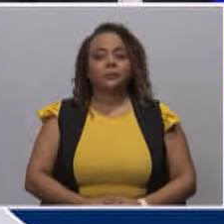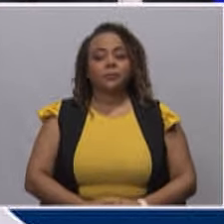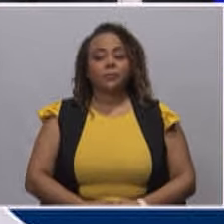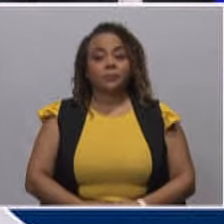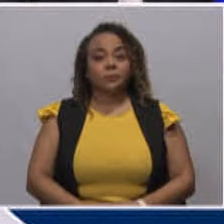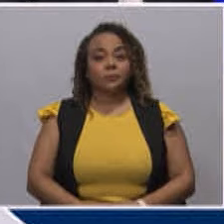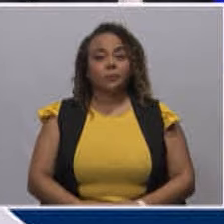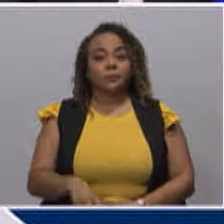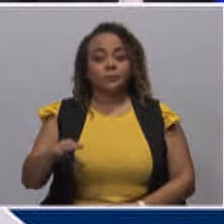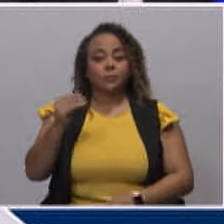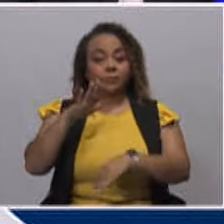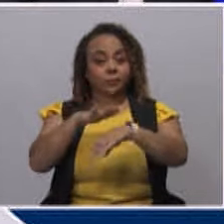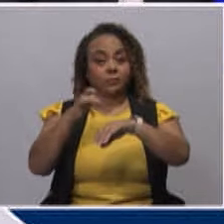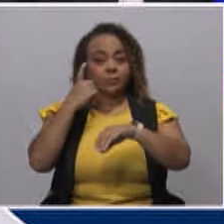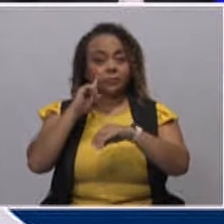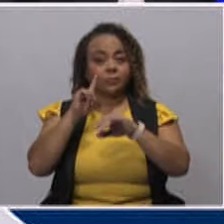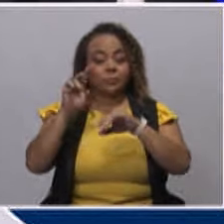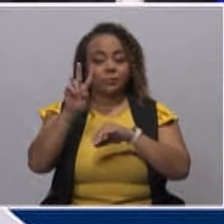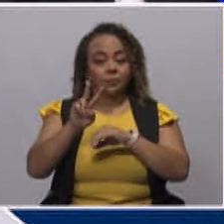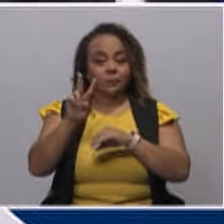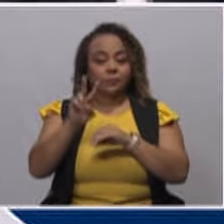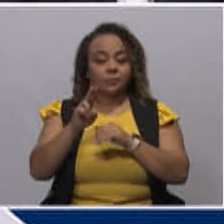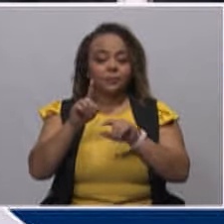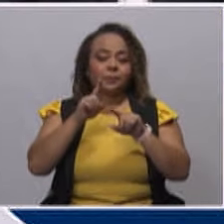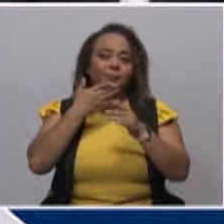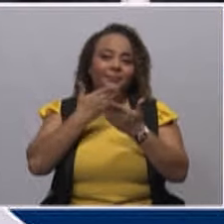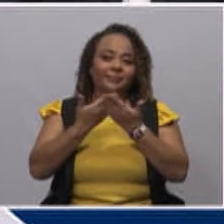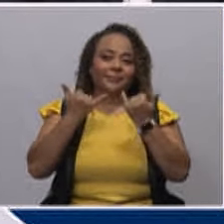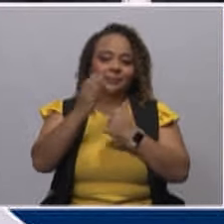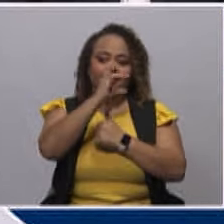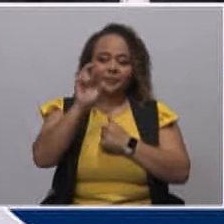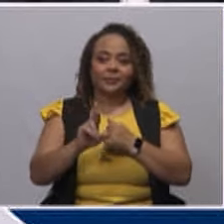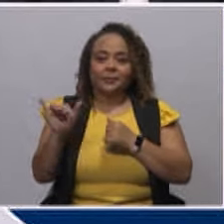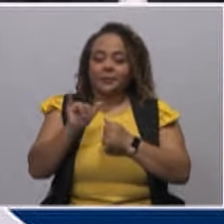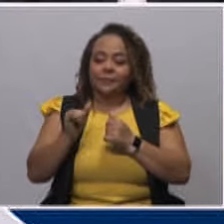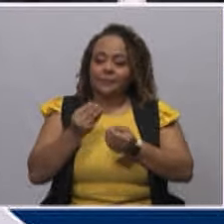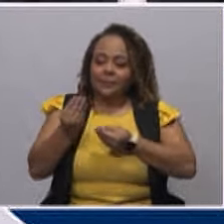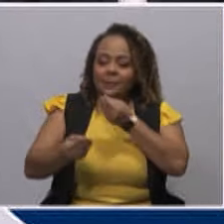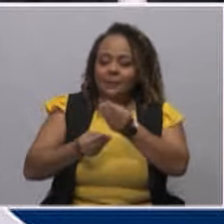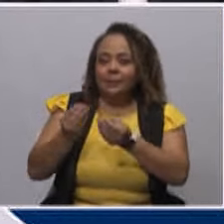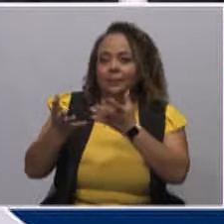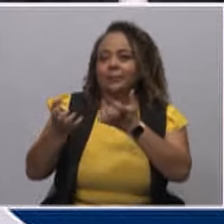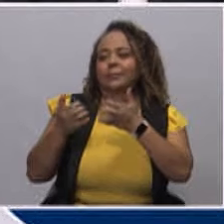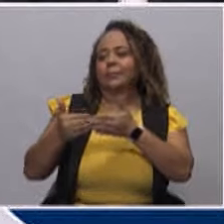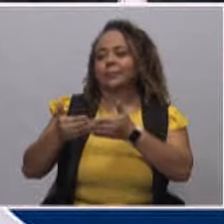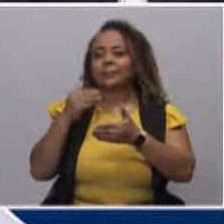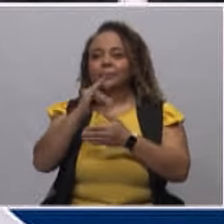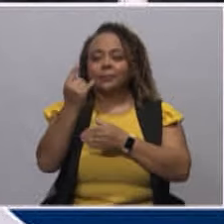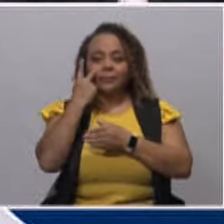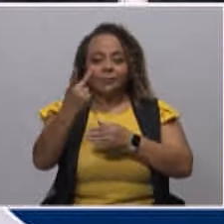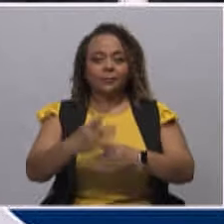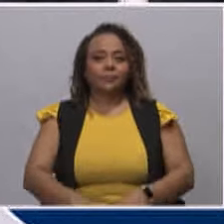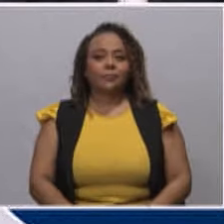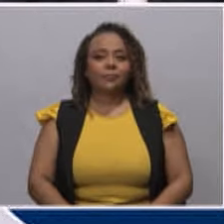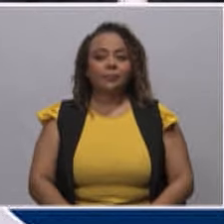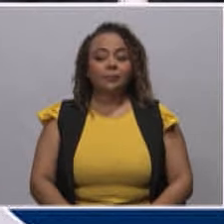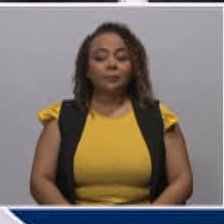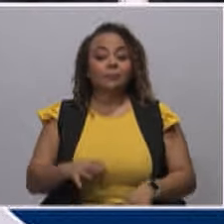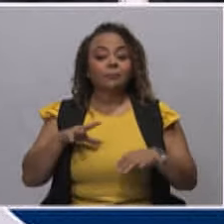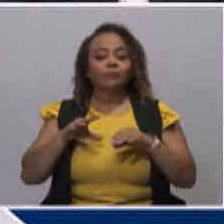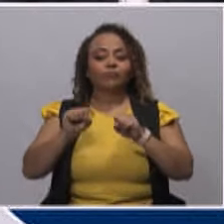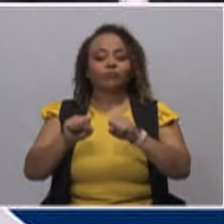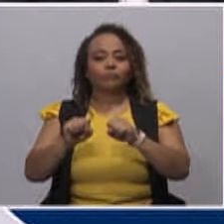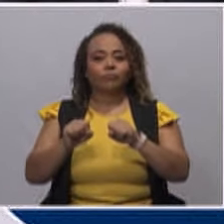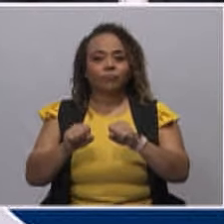muchacho sea convocado por la vinotinto Bueno aquí Costa Rica como que lo que quiere es como adelantarse y ver si si gana terreno con